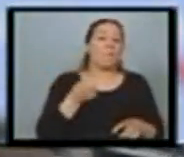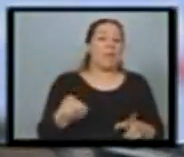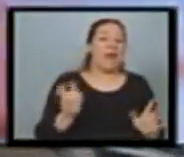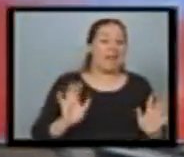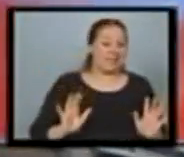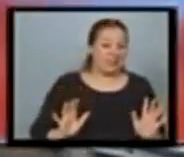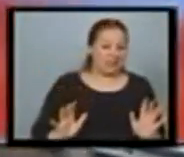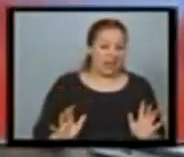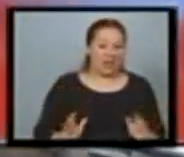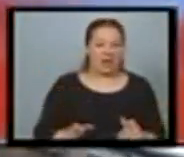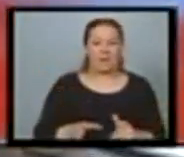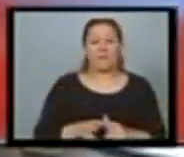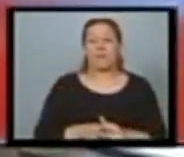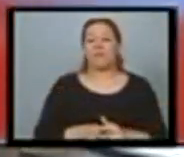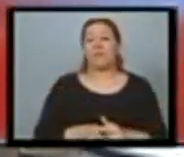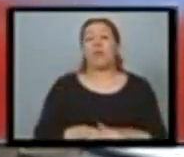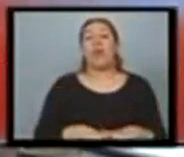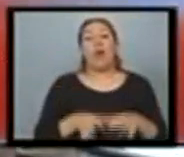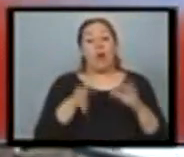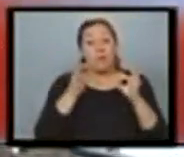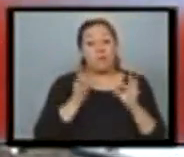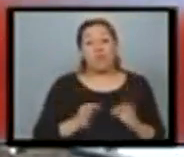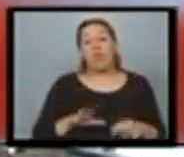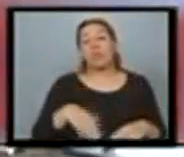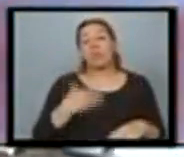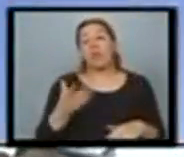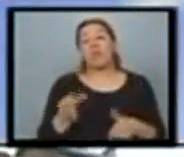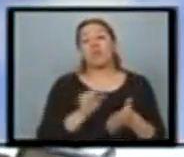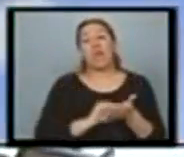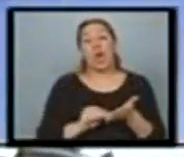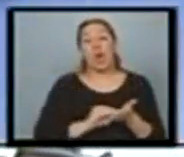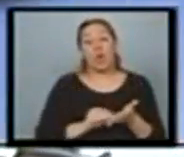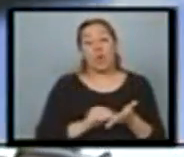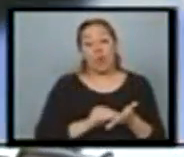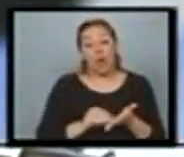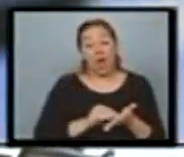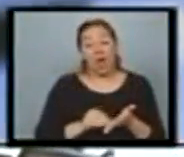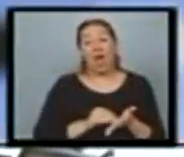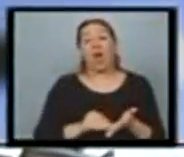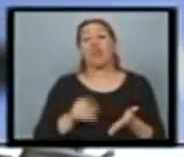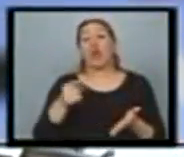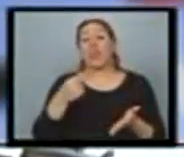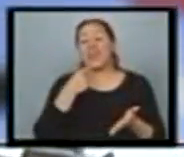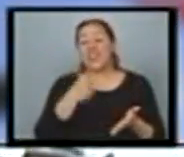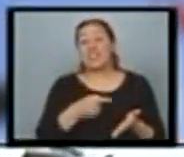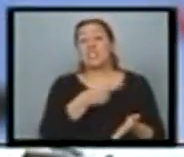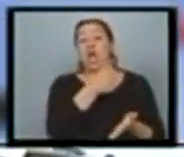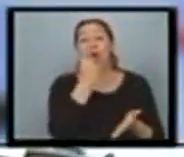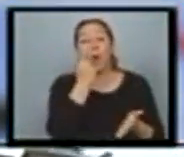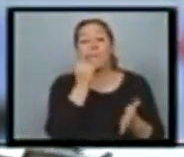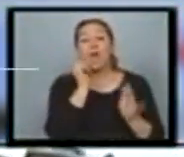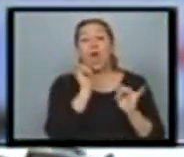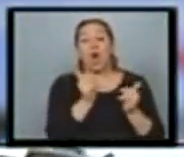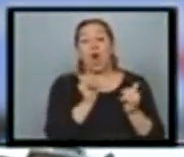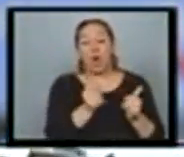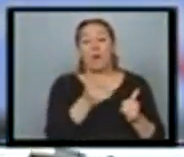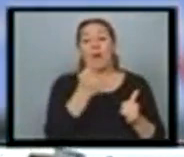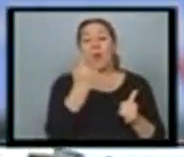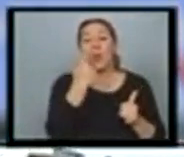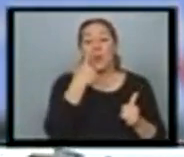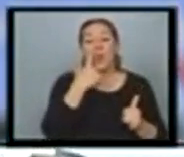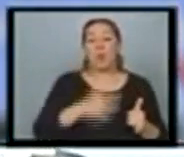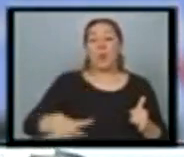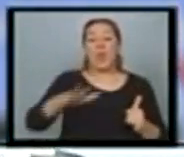asesinato. Lo cierto es que después Fernando Burlando, el abogado, dejó trascender que este joven, oriundo de la localidad de